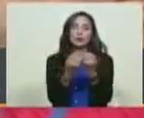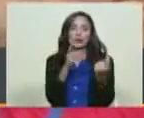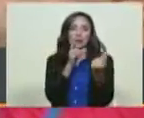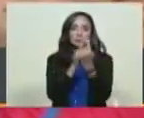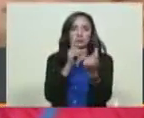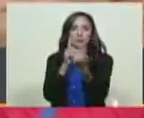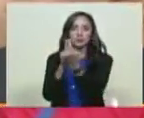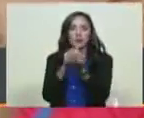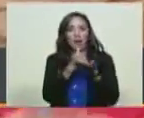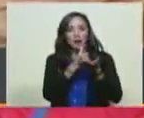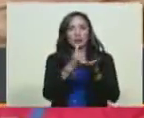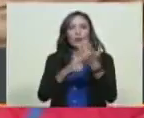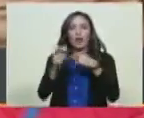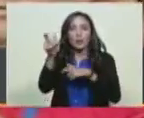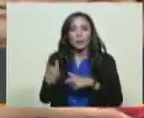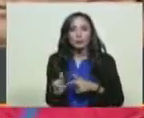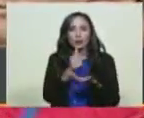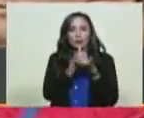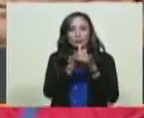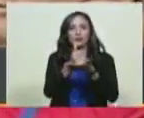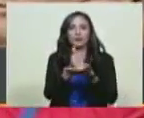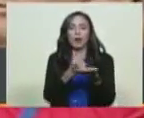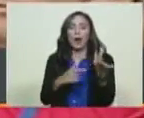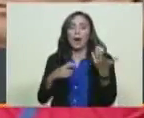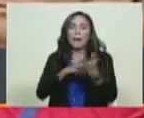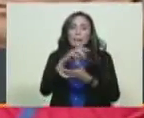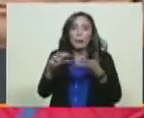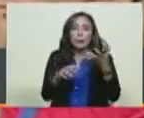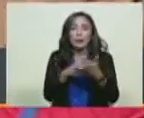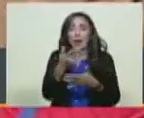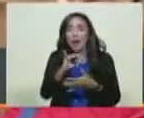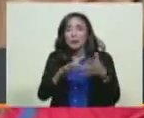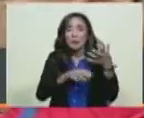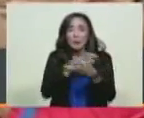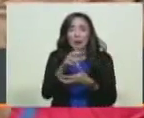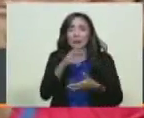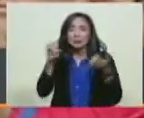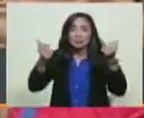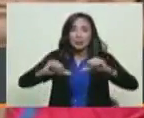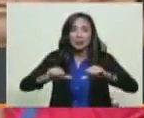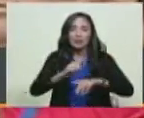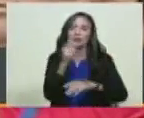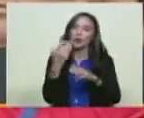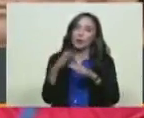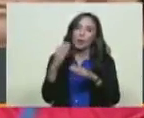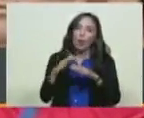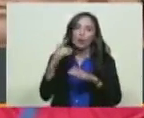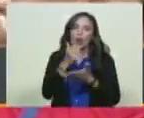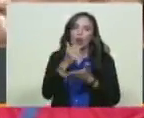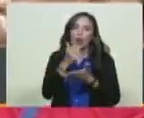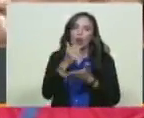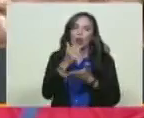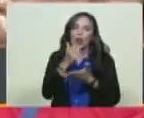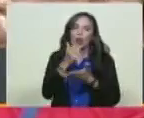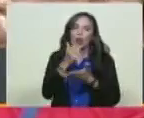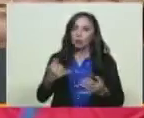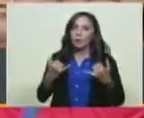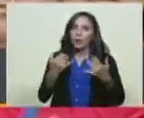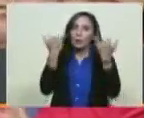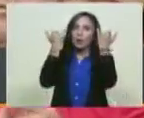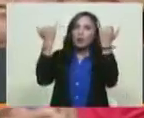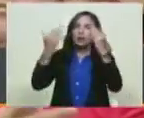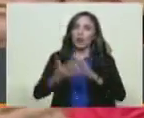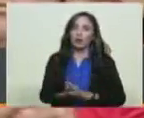esos compañeros para atacar esos problemas que ellos tengan y que no salgan de nuestra patria que garcía nuestro